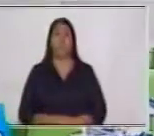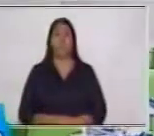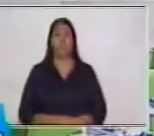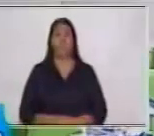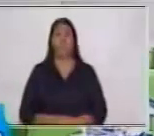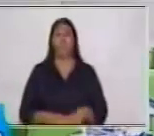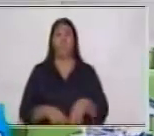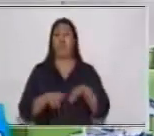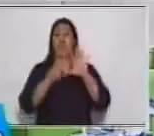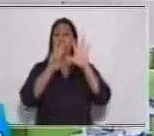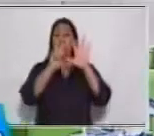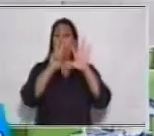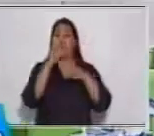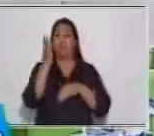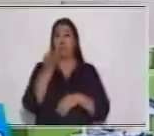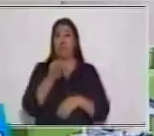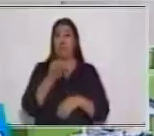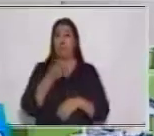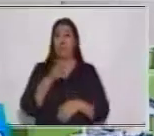a 7 medios de x